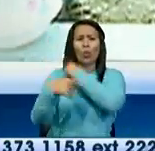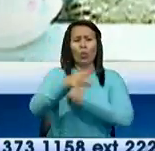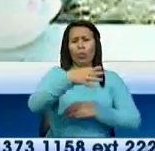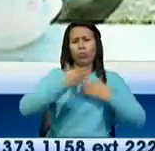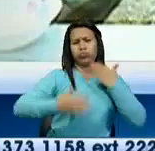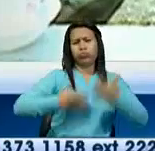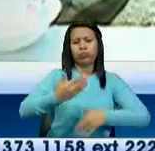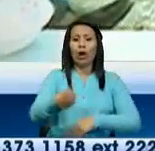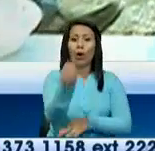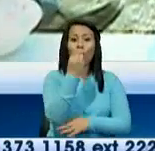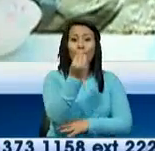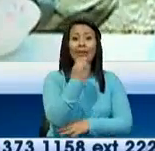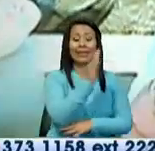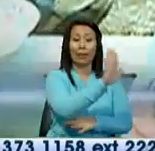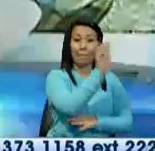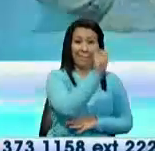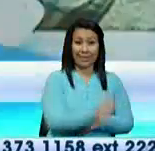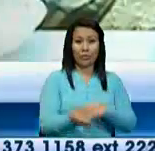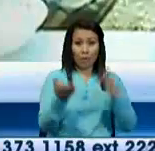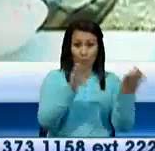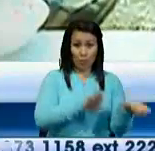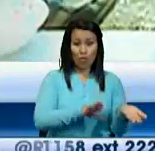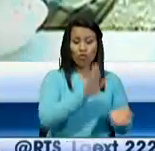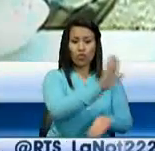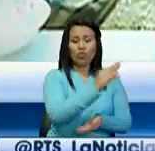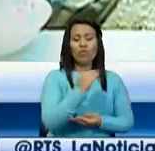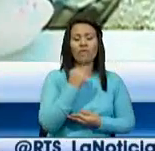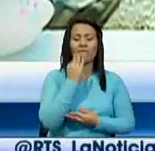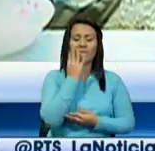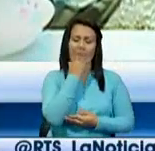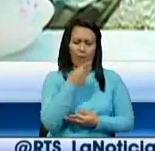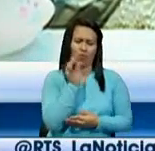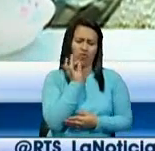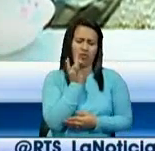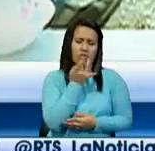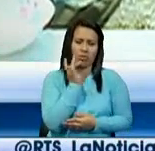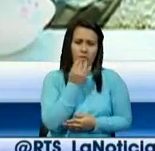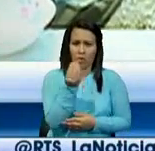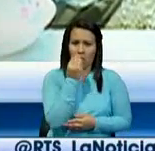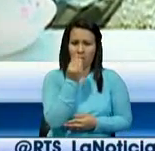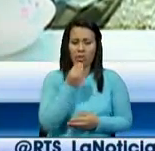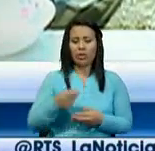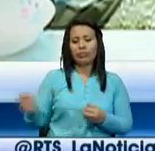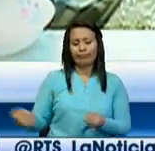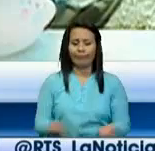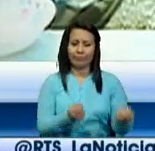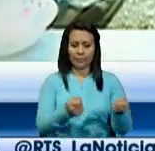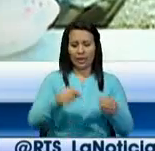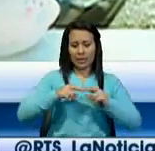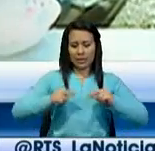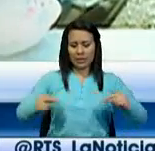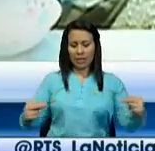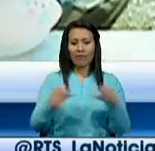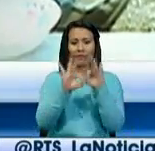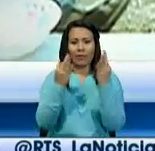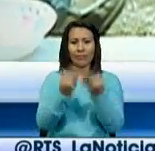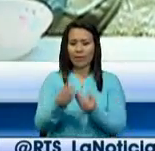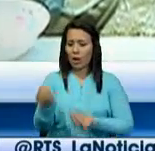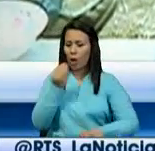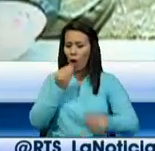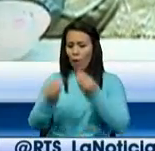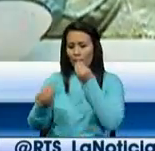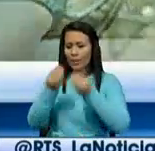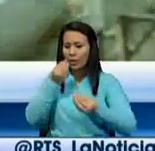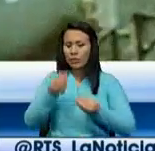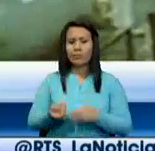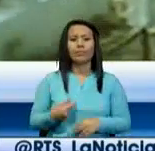años das de comer a los de juntitos. Eso es. Compartir con ellos es un momento de familiares,